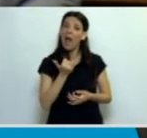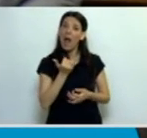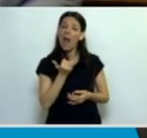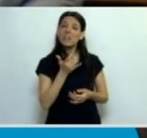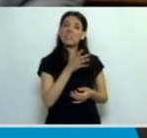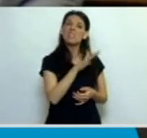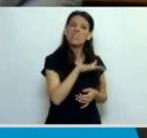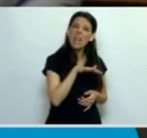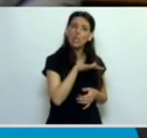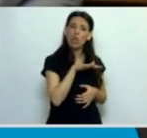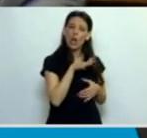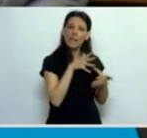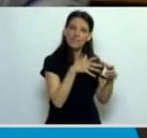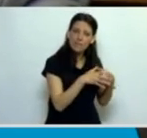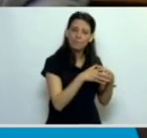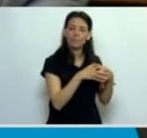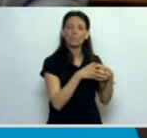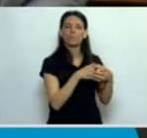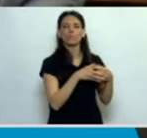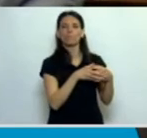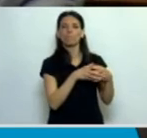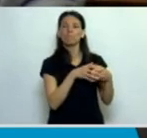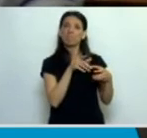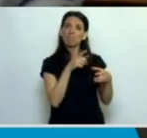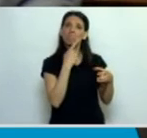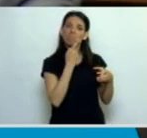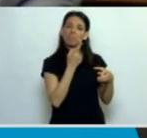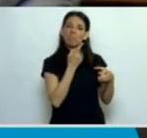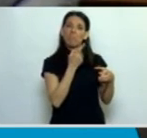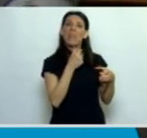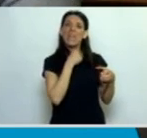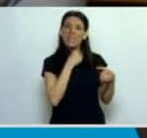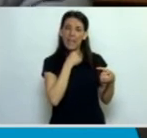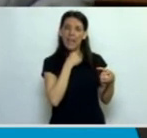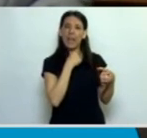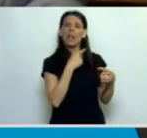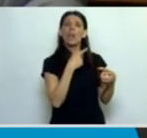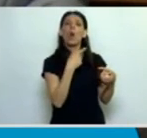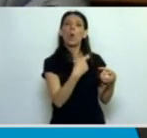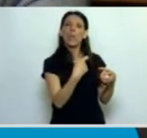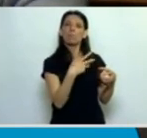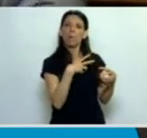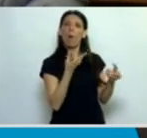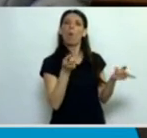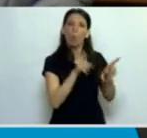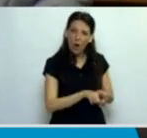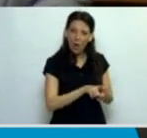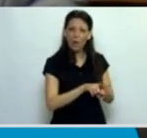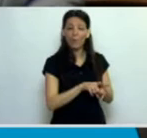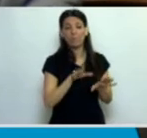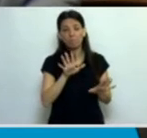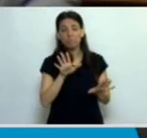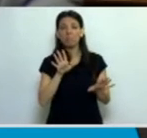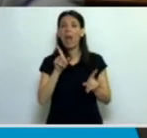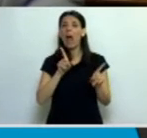han planteado que estarían dispuestos a reprivatizar el sistema jubilatorio. Es cierto que desde algunos